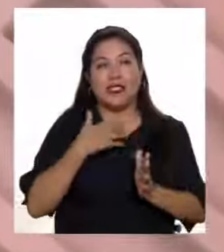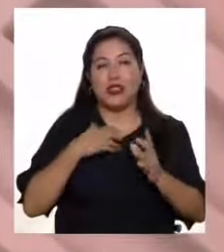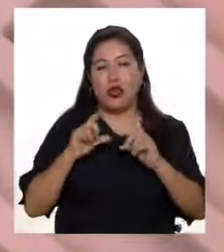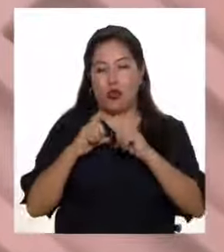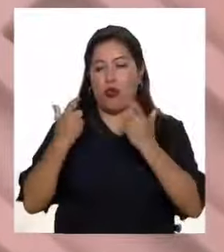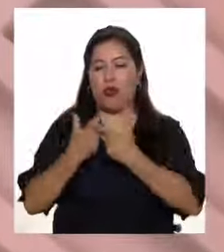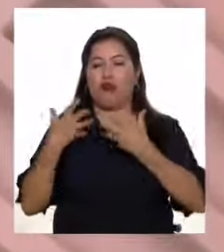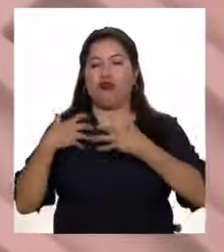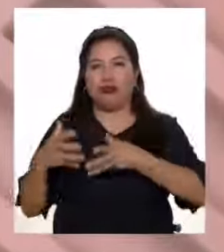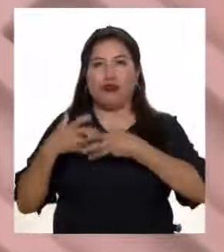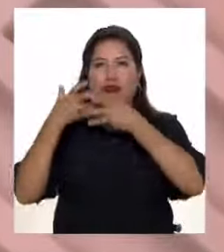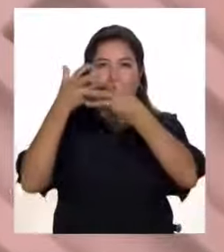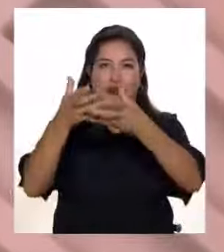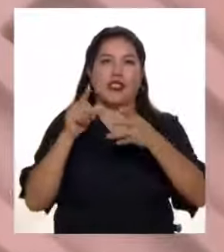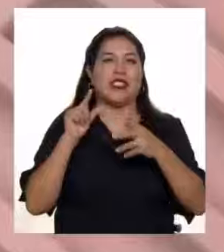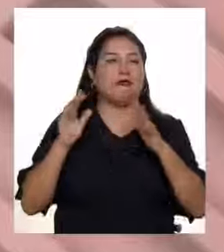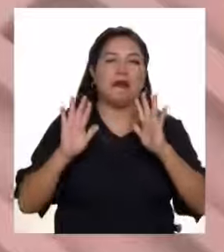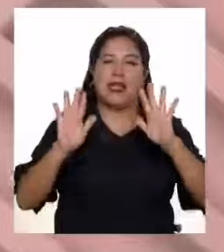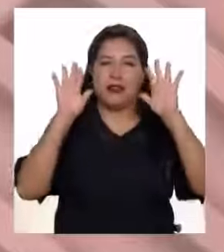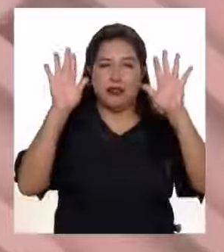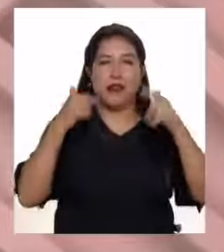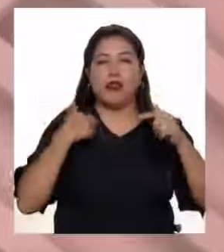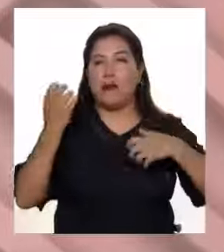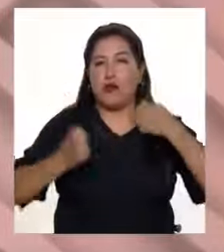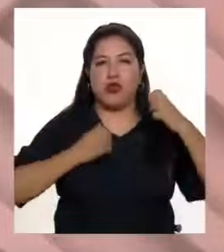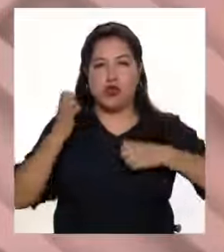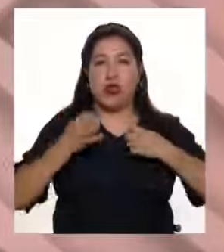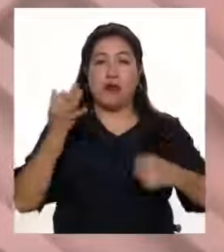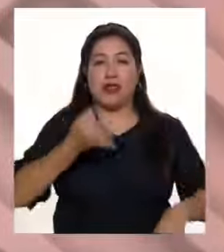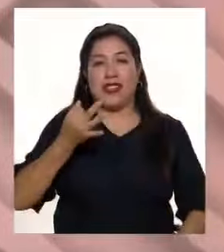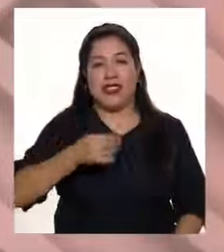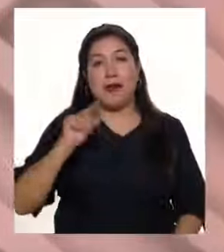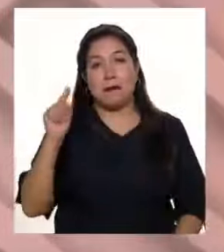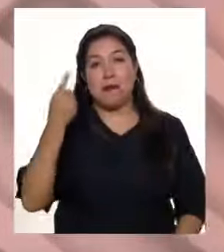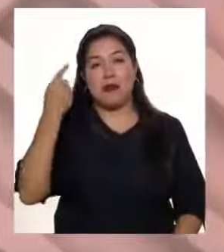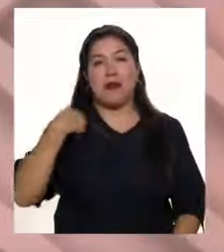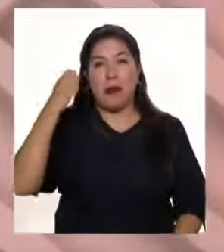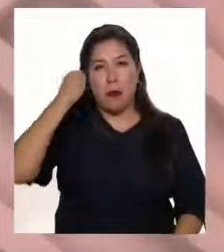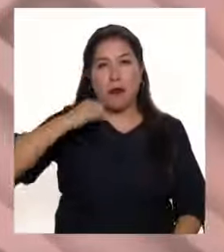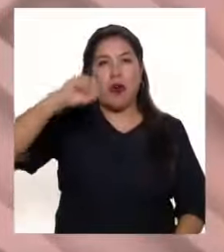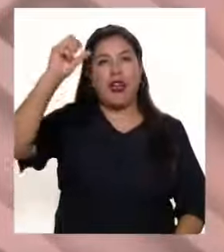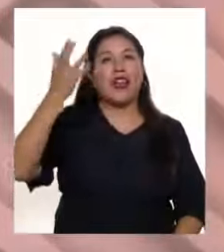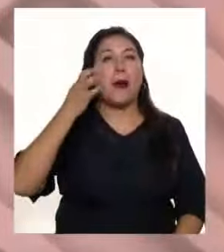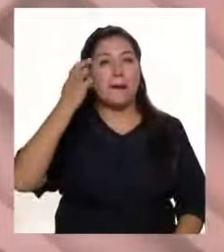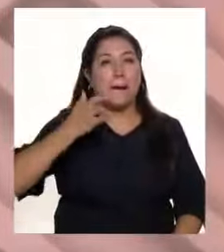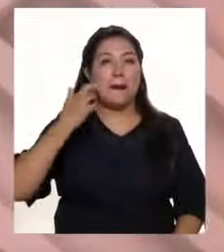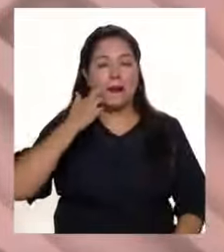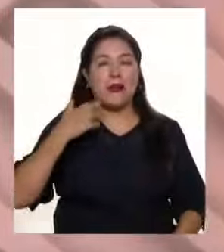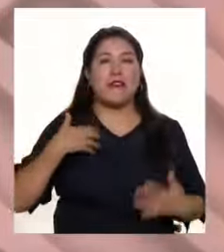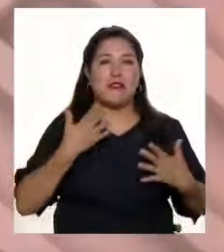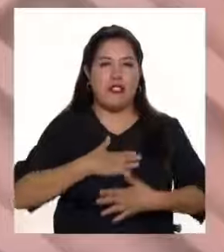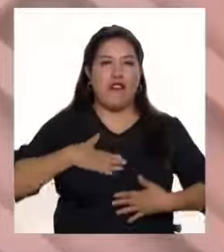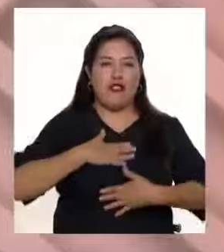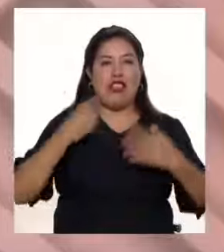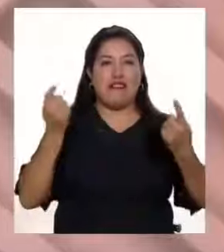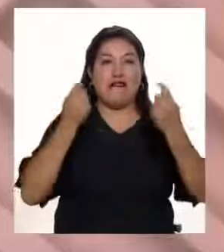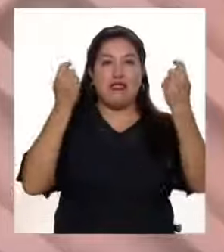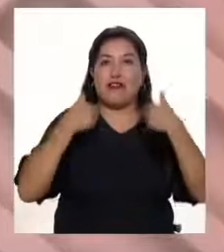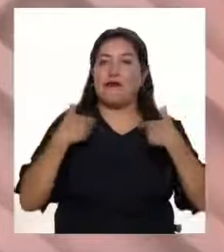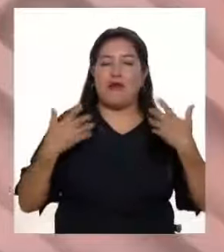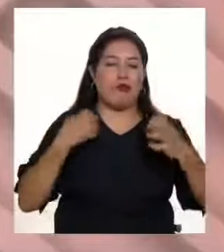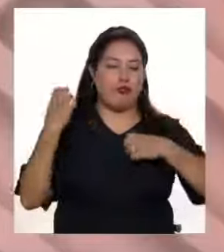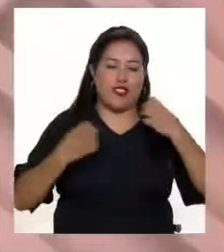bloque, que en realidad son un bloque maravilloso. Estoy muy emocionada, la verdad, porque va a ser la primera vez que voy a viajar a Puno, voy a vivir esta fiesta y nada, estoy muy,